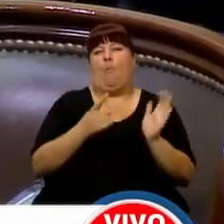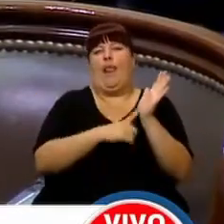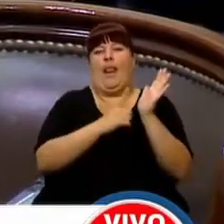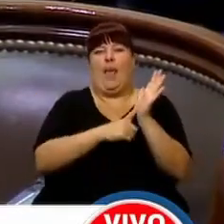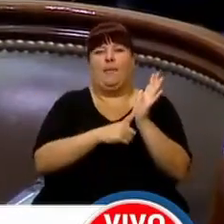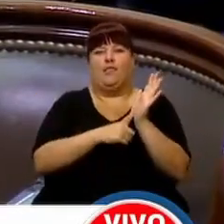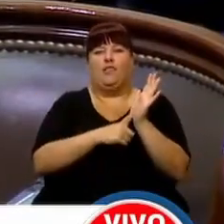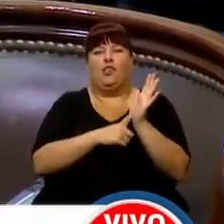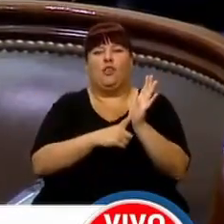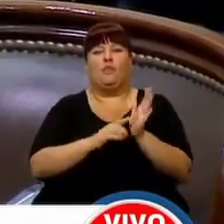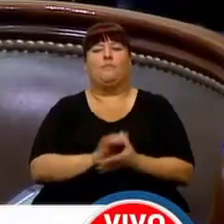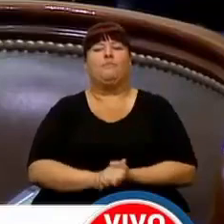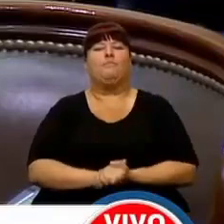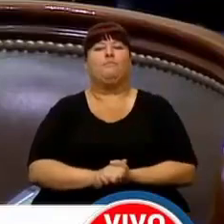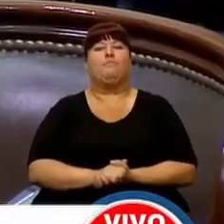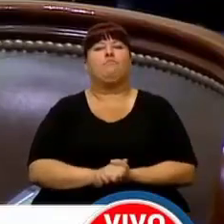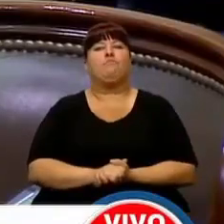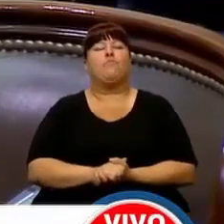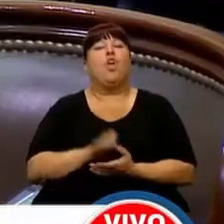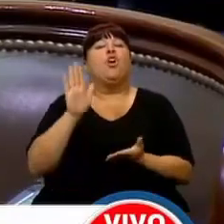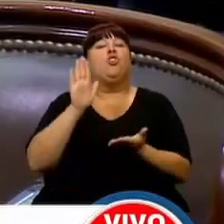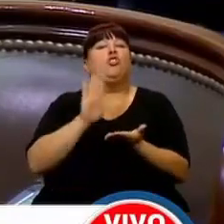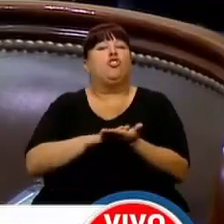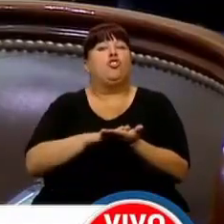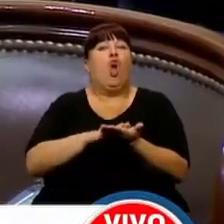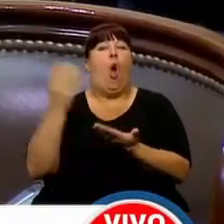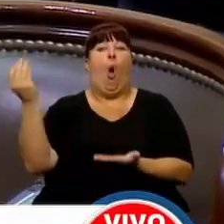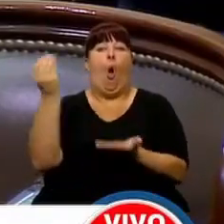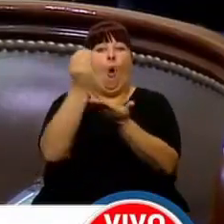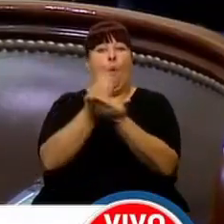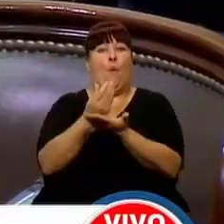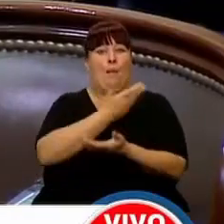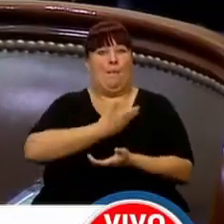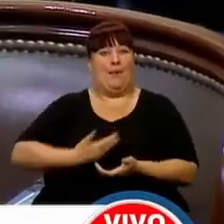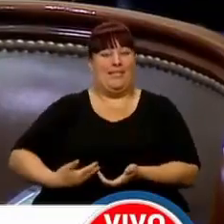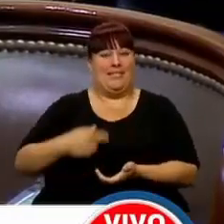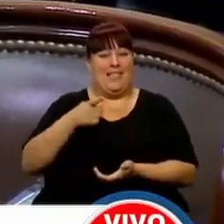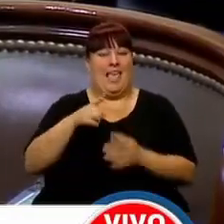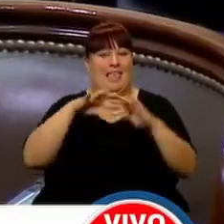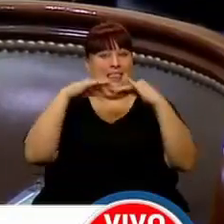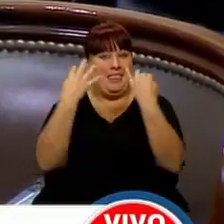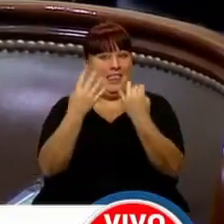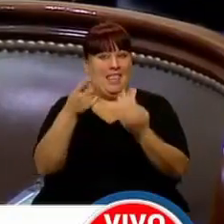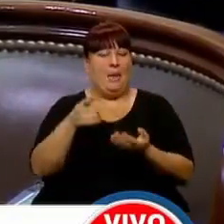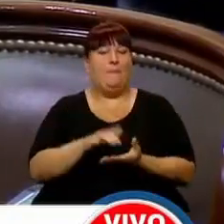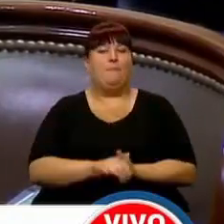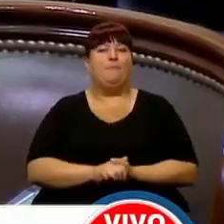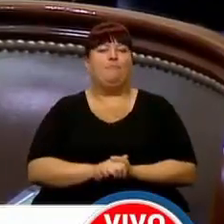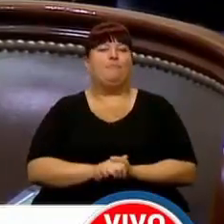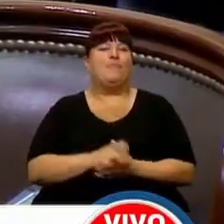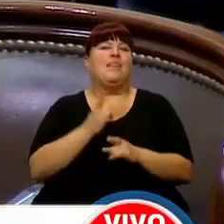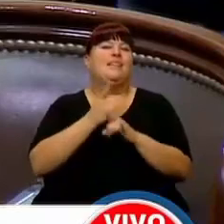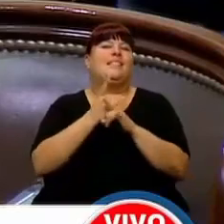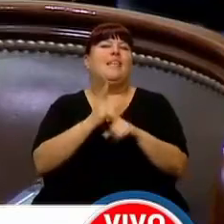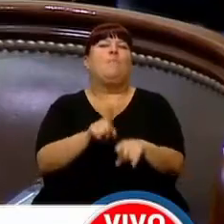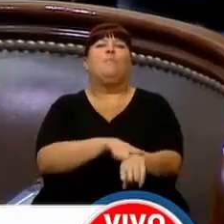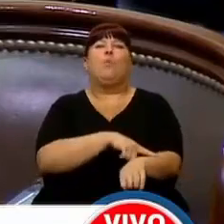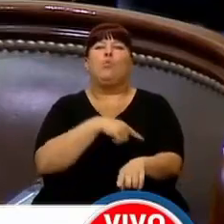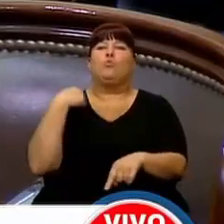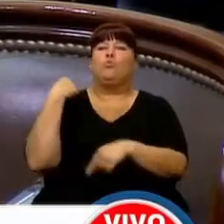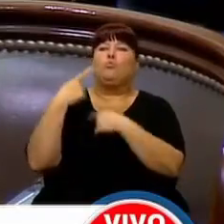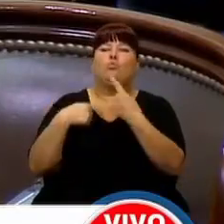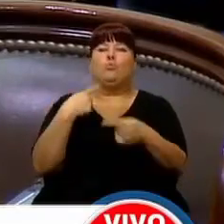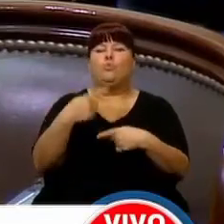reglamento. En cuanto a la elección del presidente, es costumbre